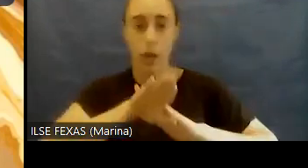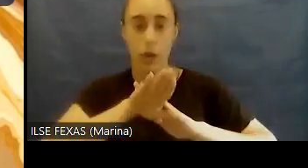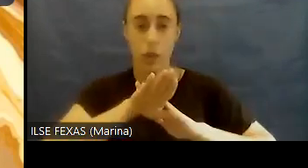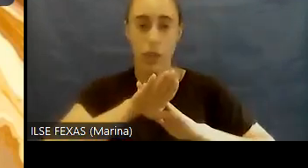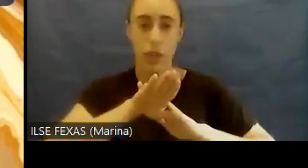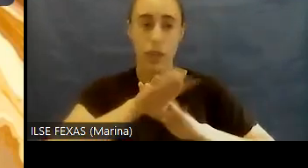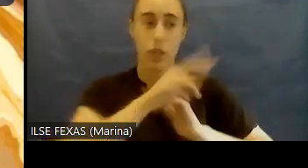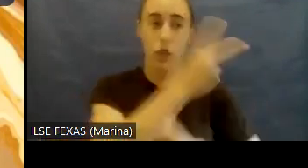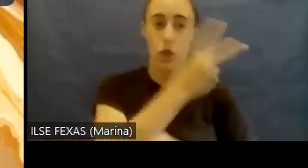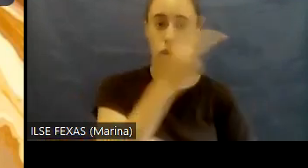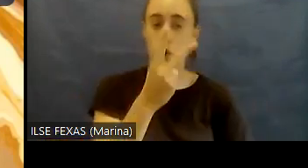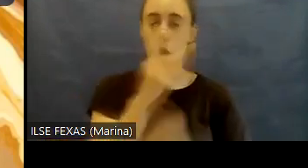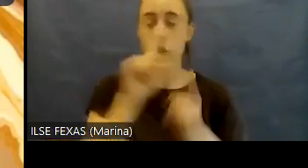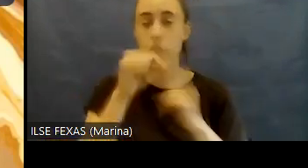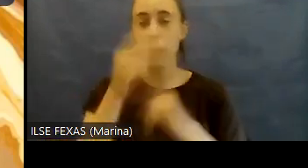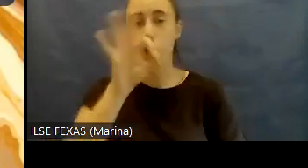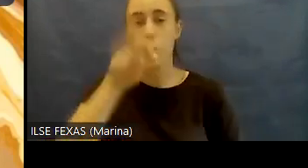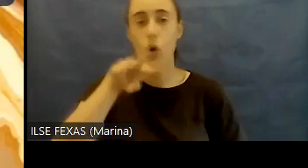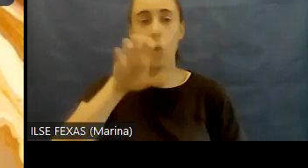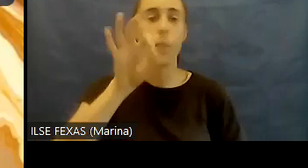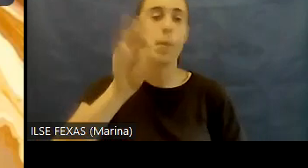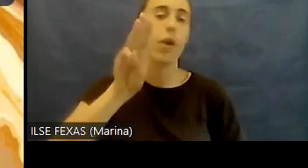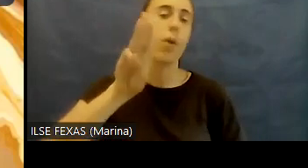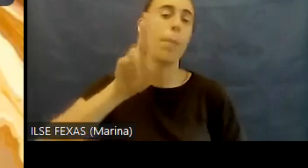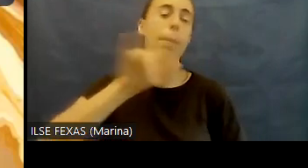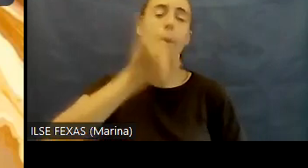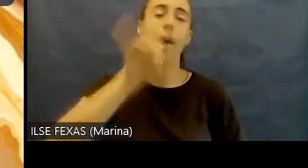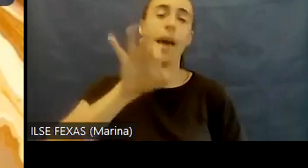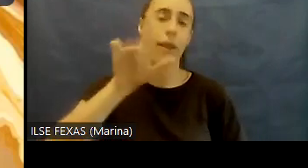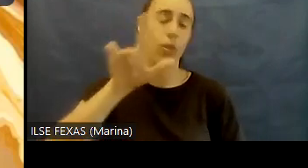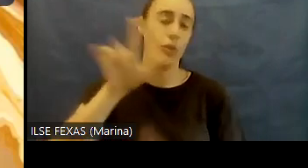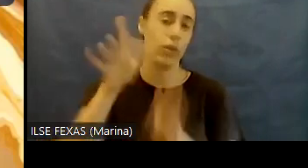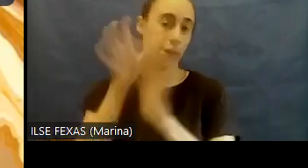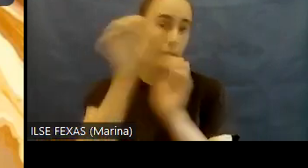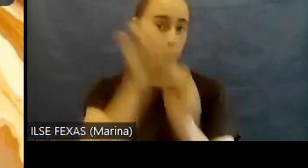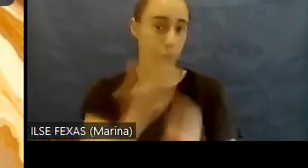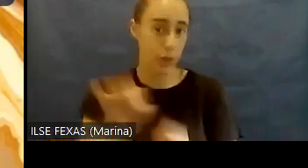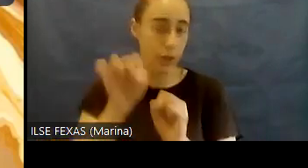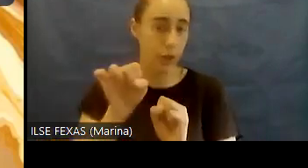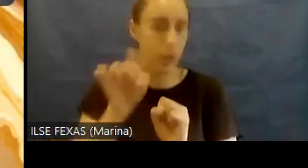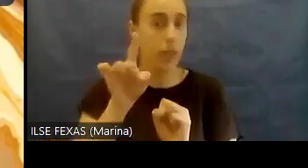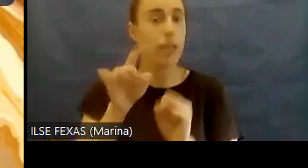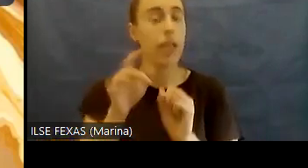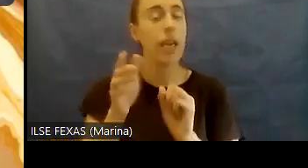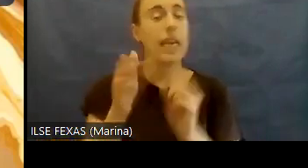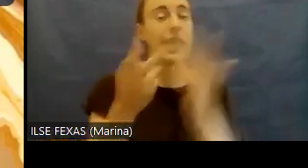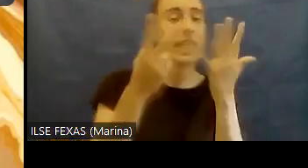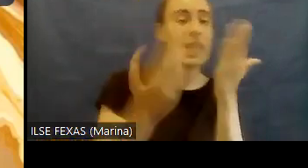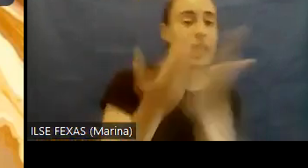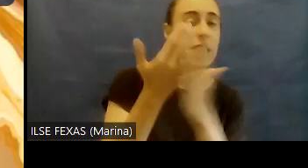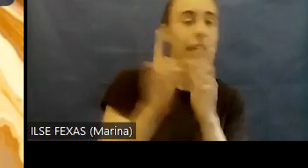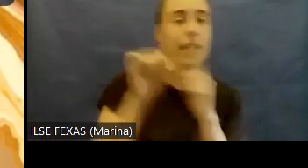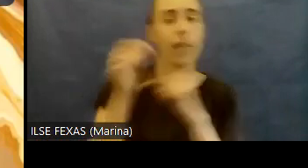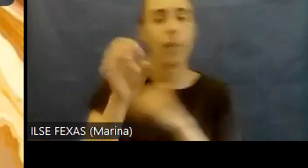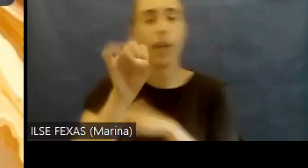mañana y noche, y en la pauta ha ido variando con el paso del tiempo. Inicialmente eran 7 días, se pasó a 14 y ahora se ha visto que con 10